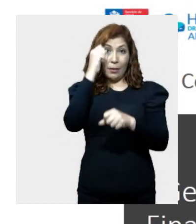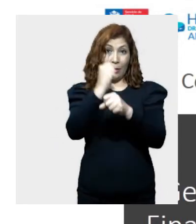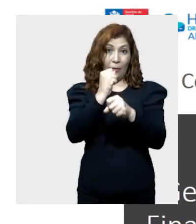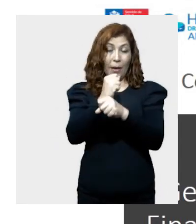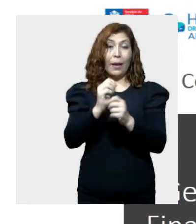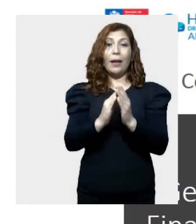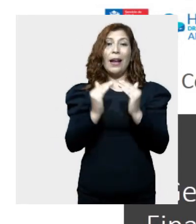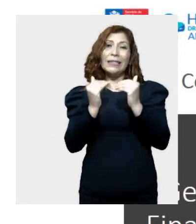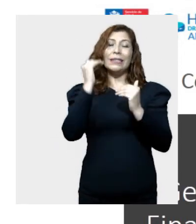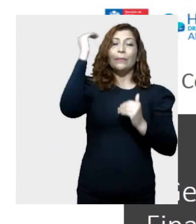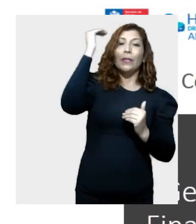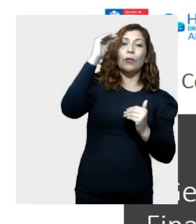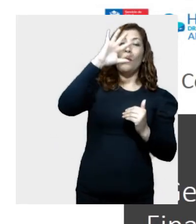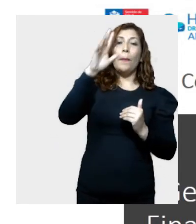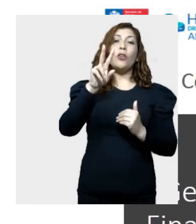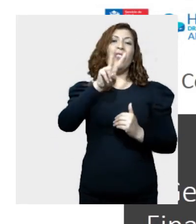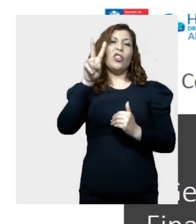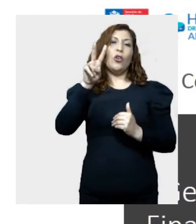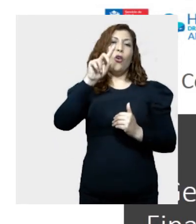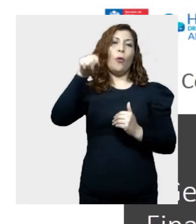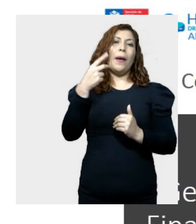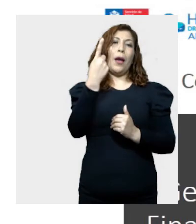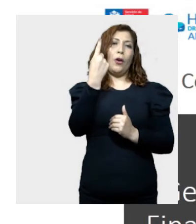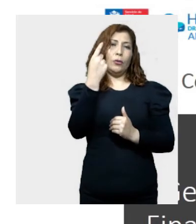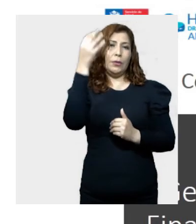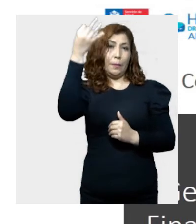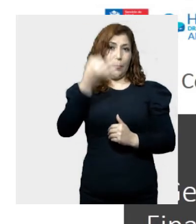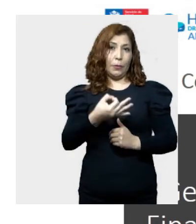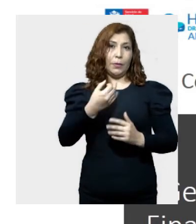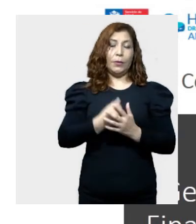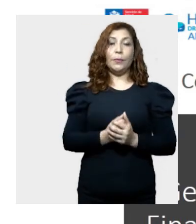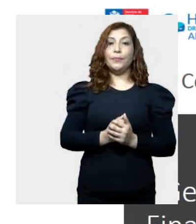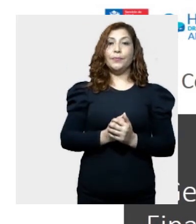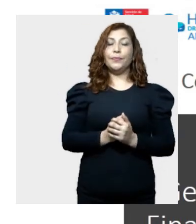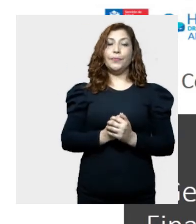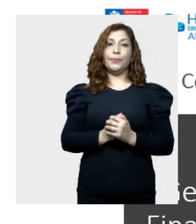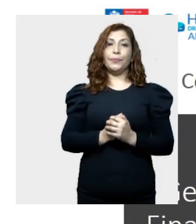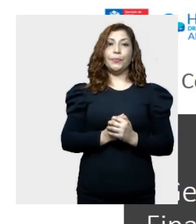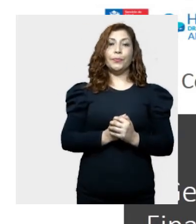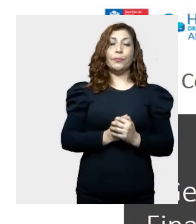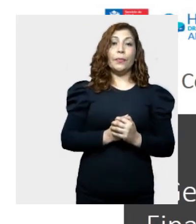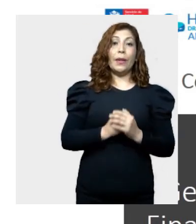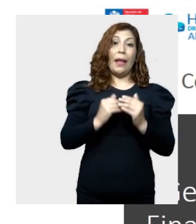crecimiento bordeó el 22,11%. Pasamos de